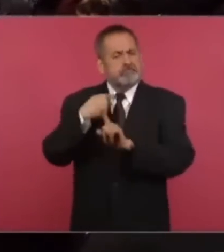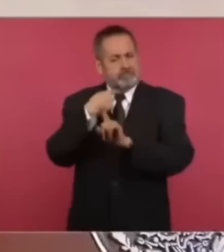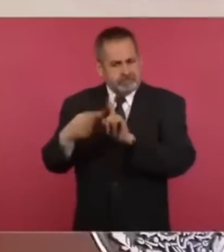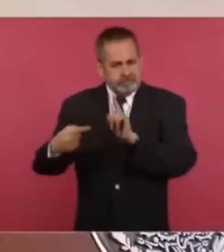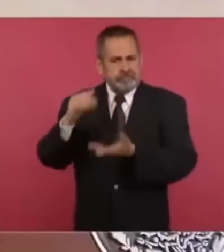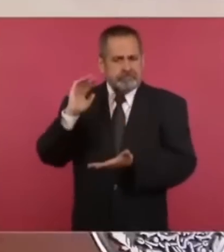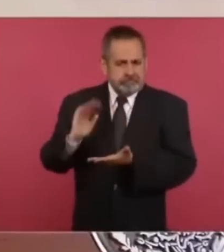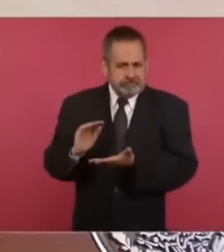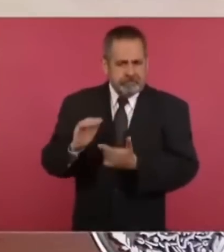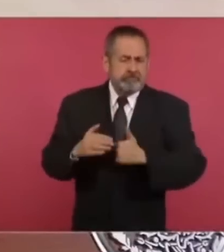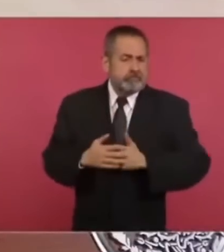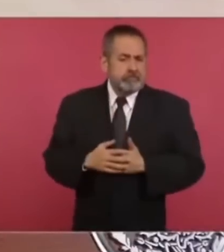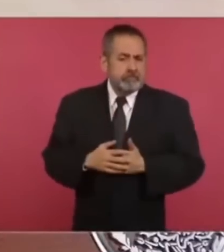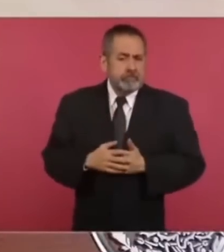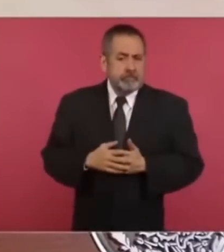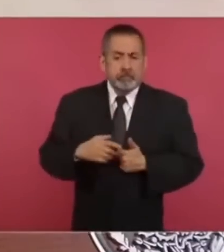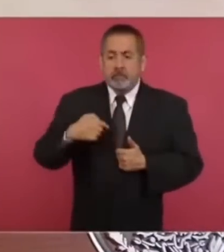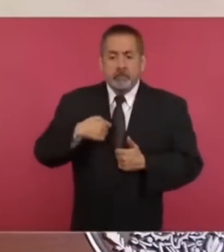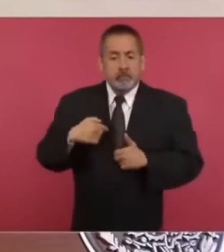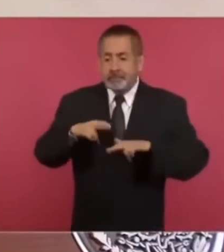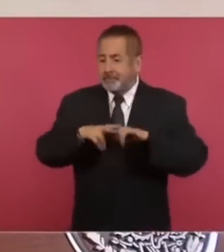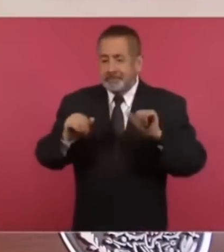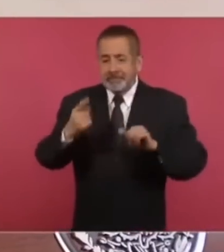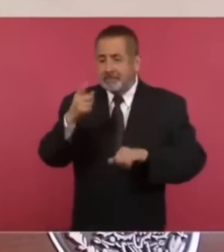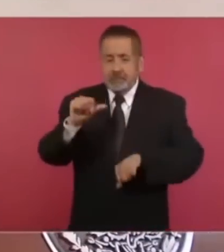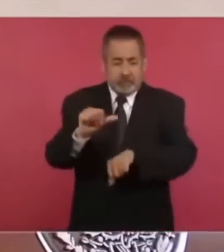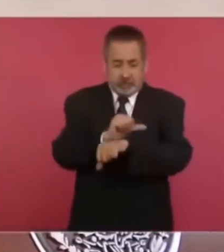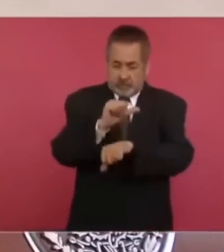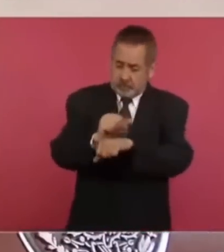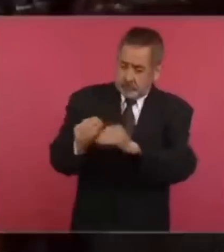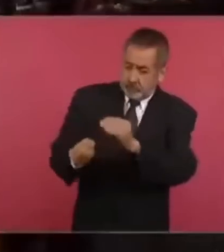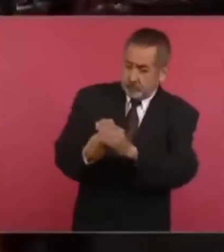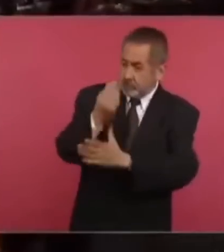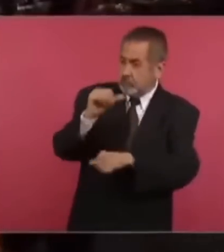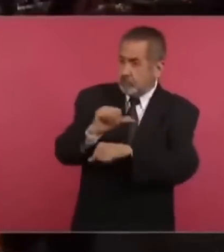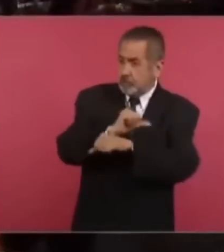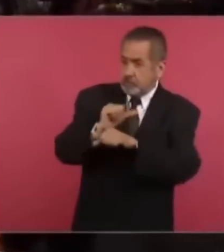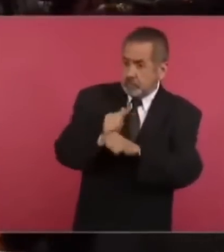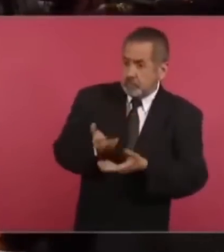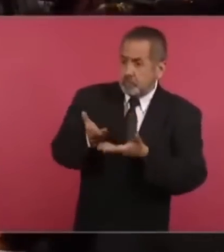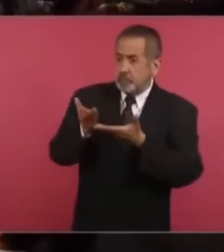Y desde que llegamos no hemos comprado un vehículo nuevo para funcionarios.